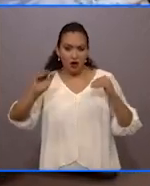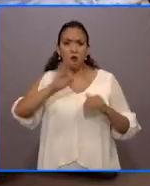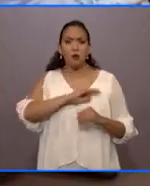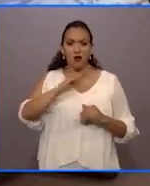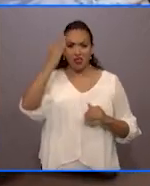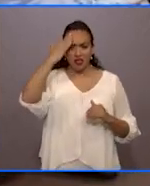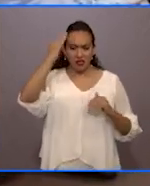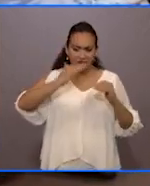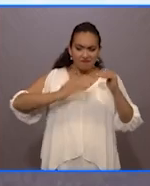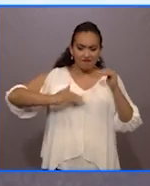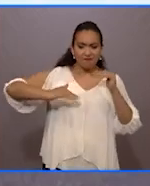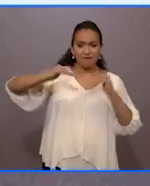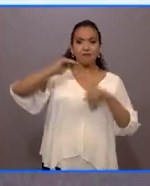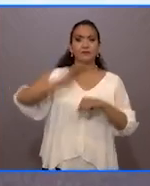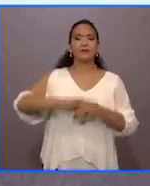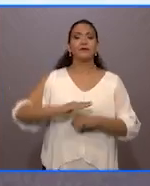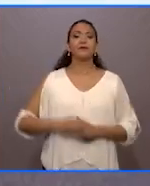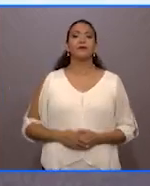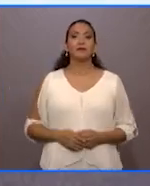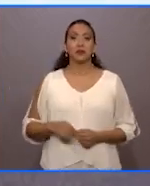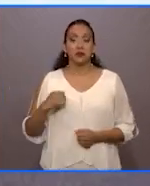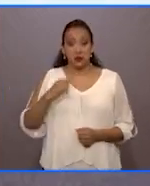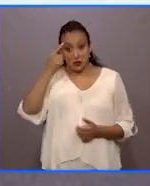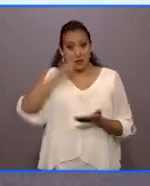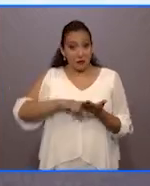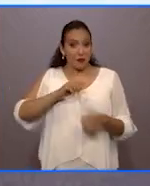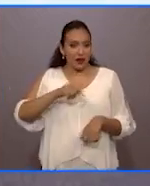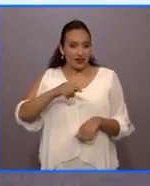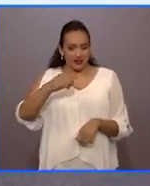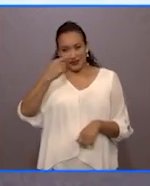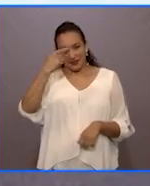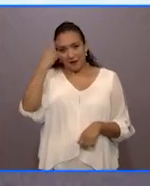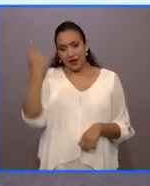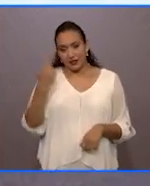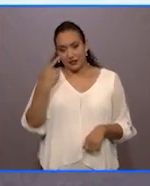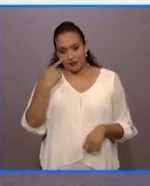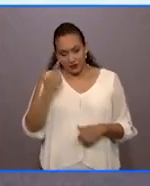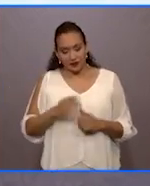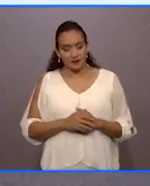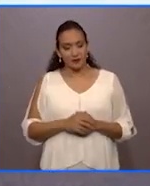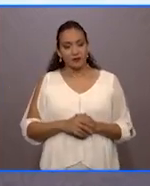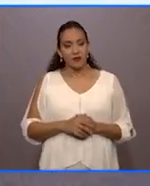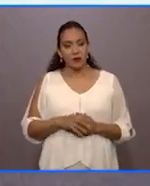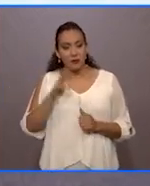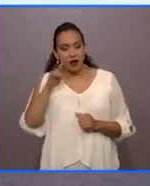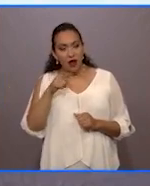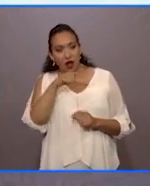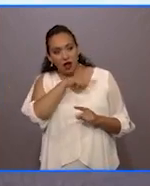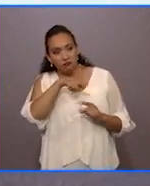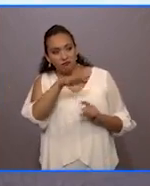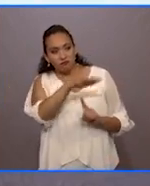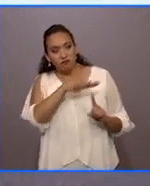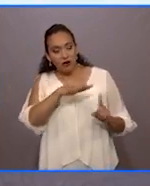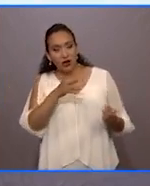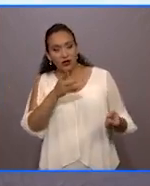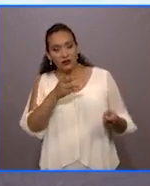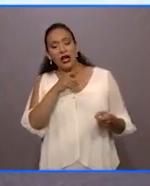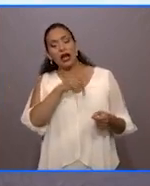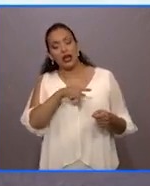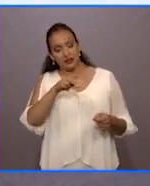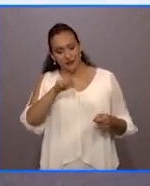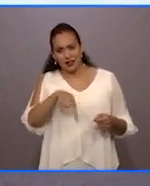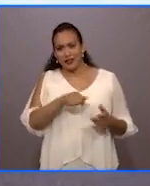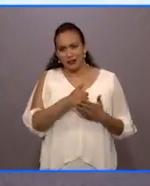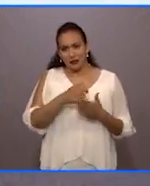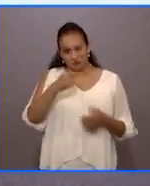y en la sociedad. Yo creo que es más fácil aceptar la realidad, ayudar a